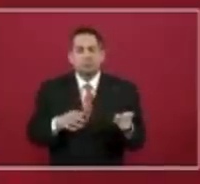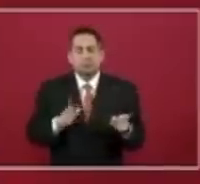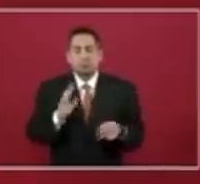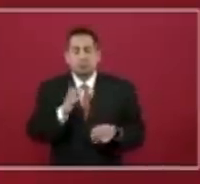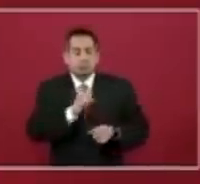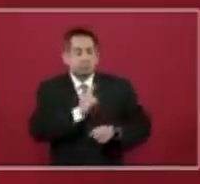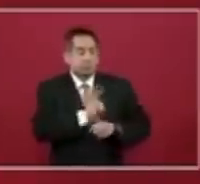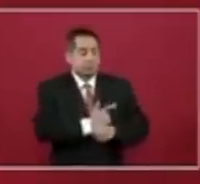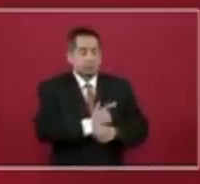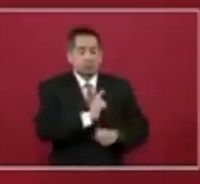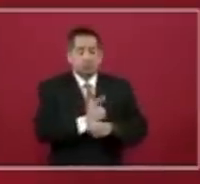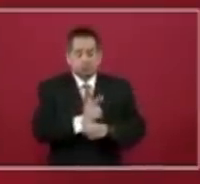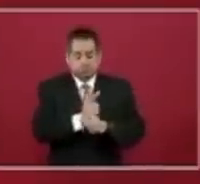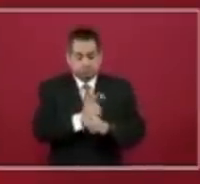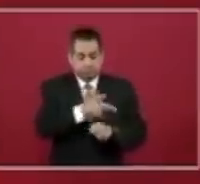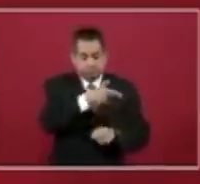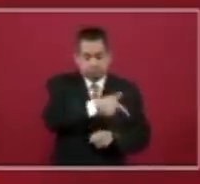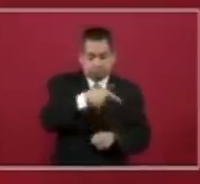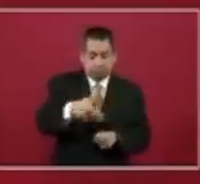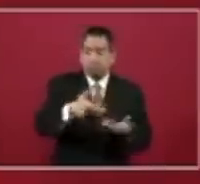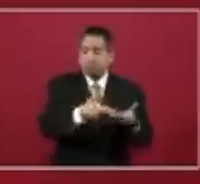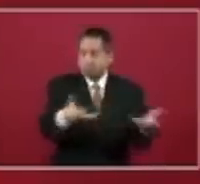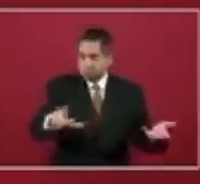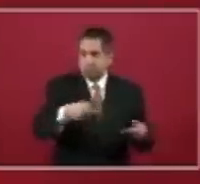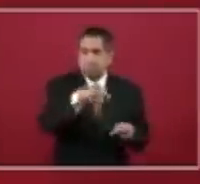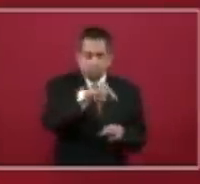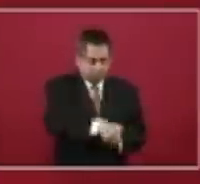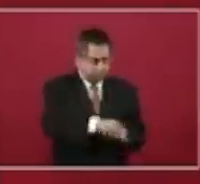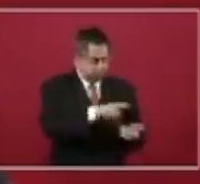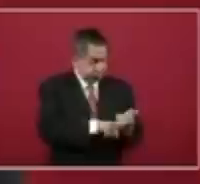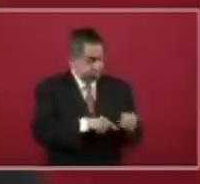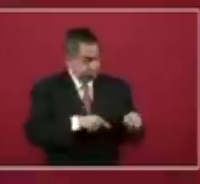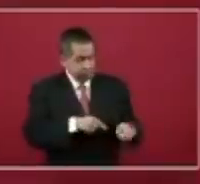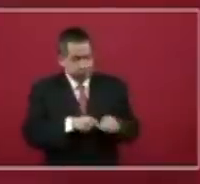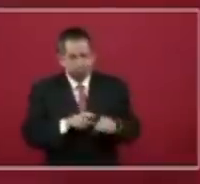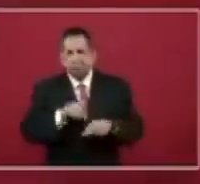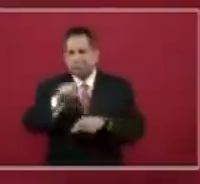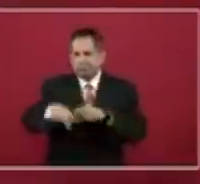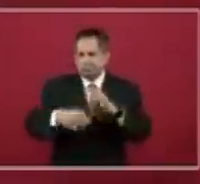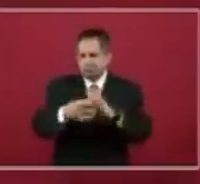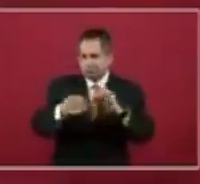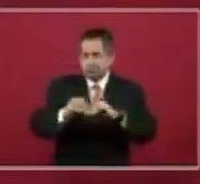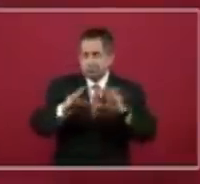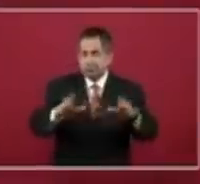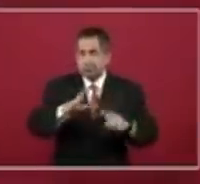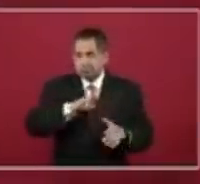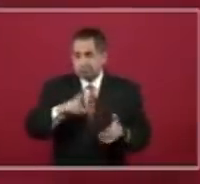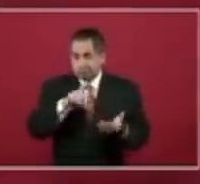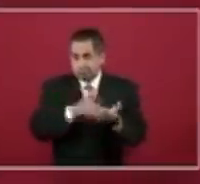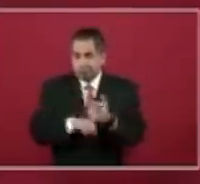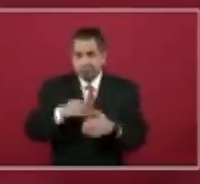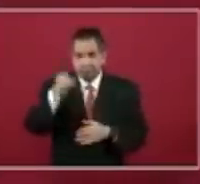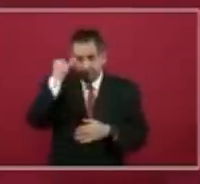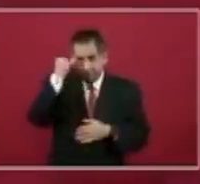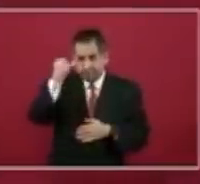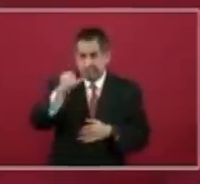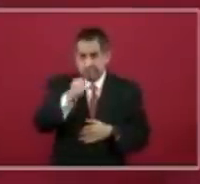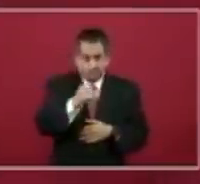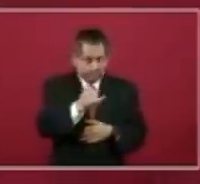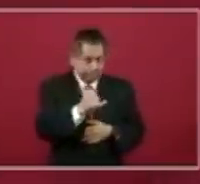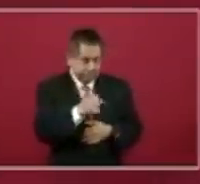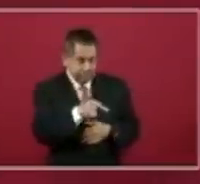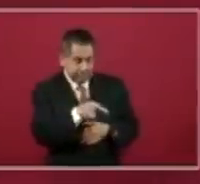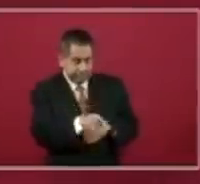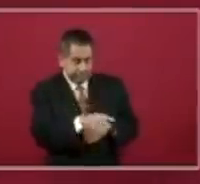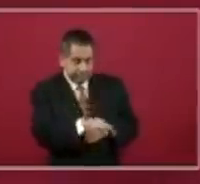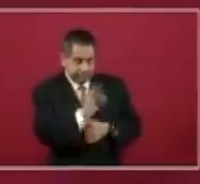descubrimientos que se están haciendo en tierra, ya daremos más detalles más adelante, pero la idea es encontrar lo que se